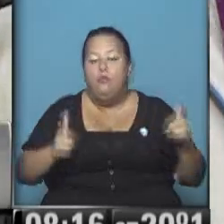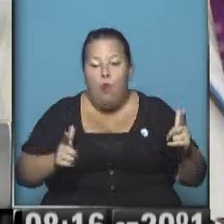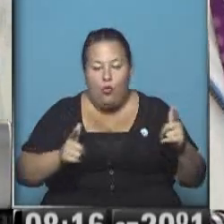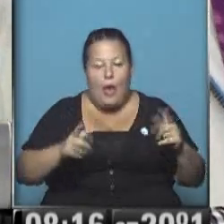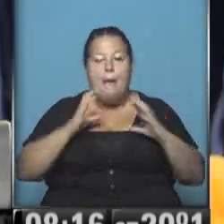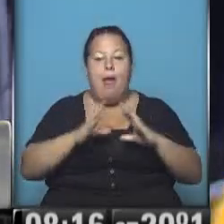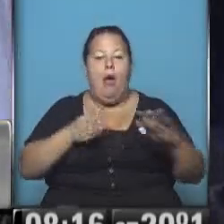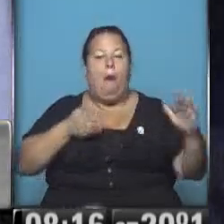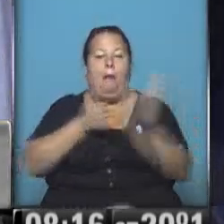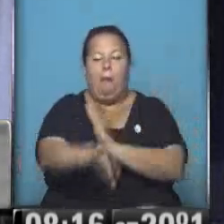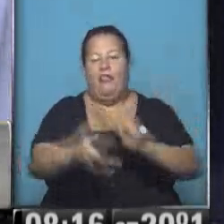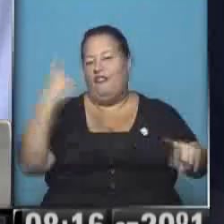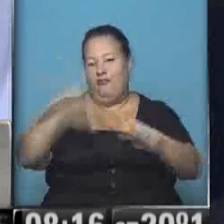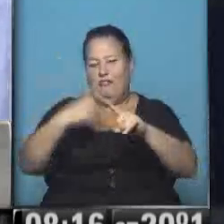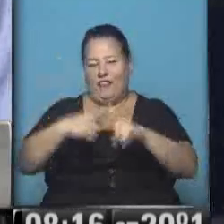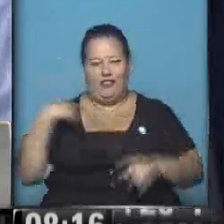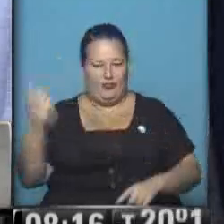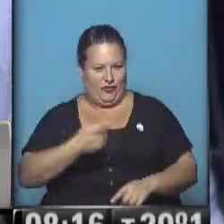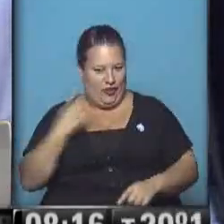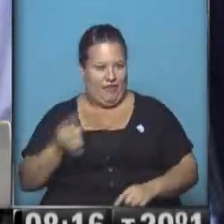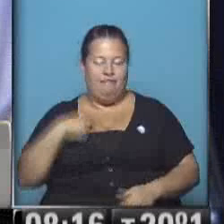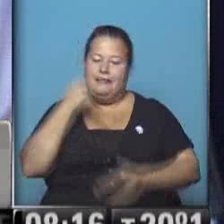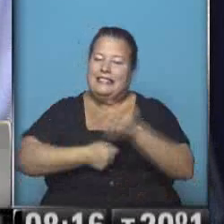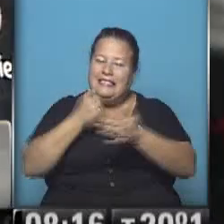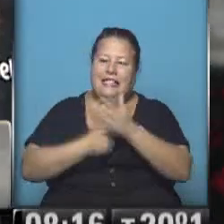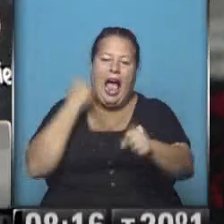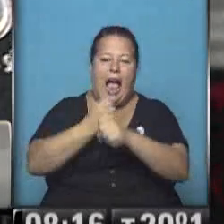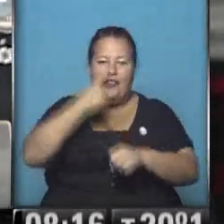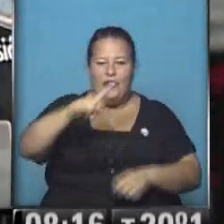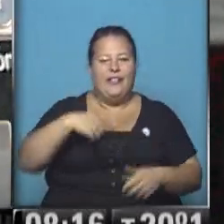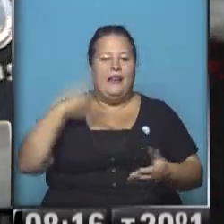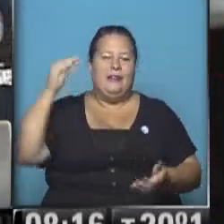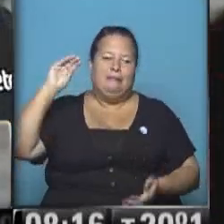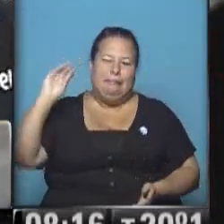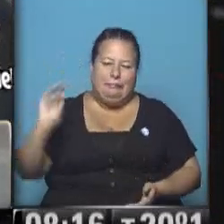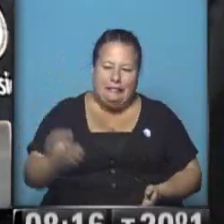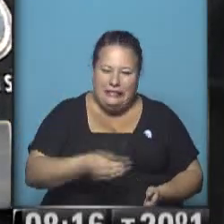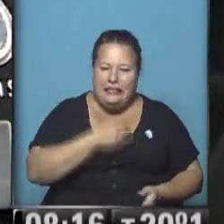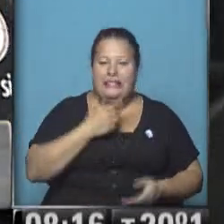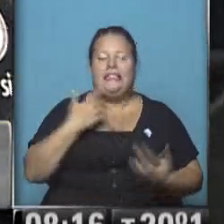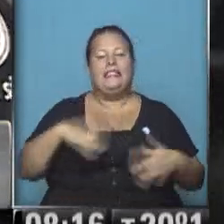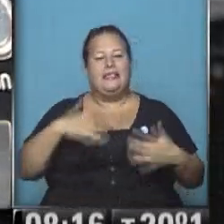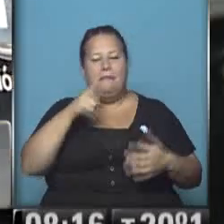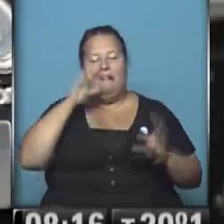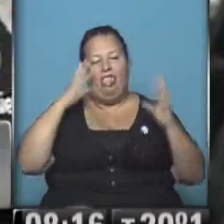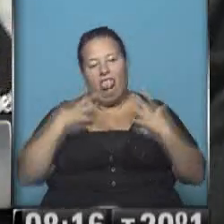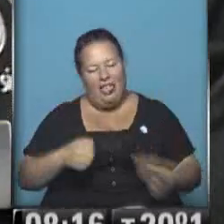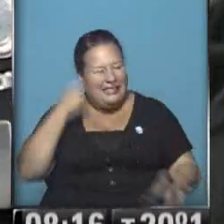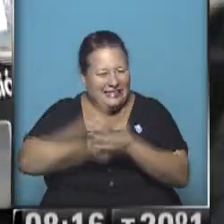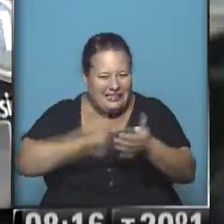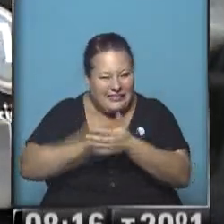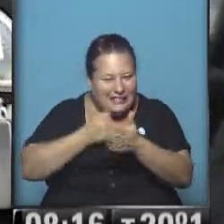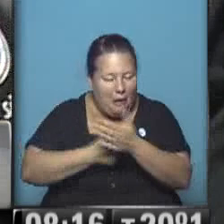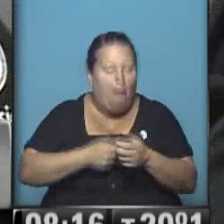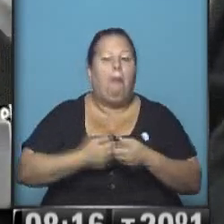la pelota entró y pudimos festejar todos creo que nosotros la luchamos hasta el final no estábamos perdiendo y bueno es como que nos habíamos caído no Y la luchamos hasta el final y